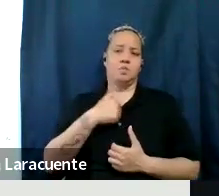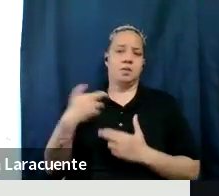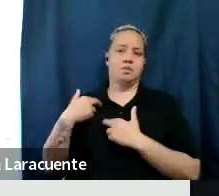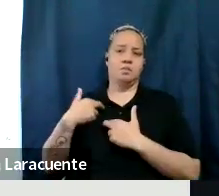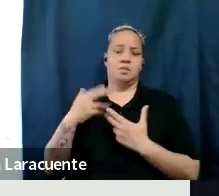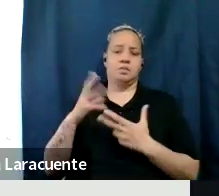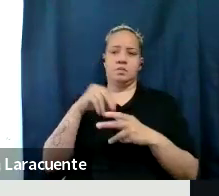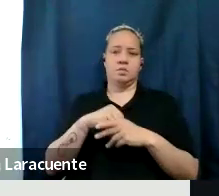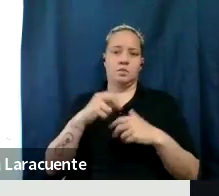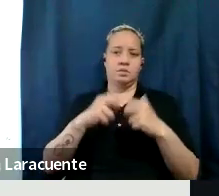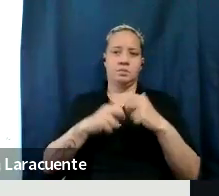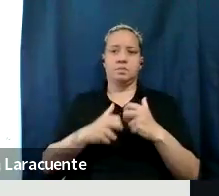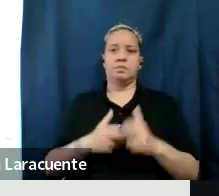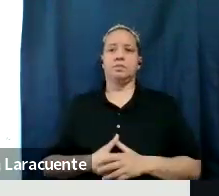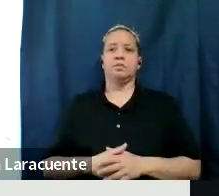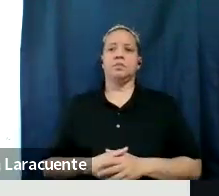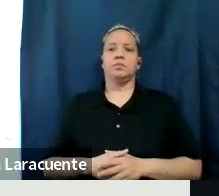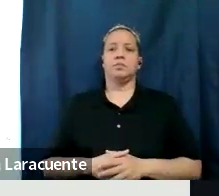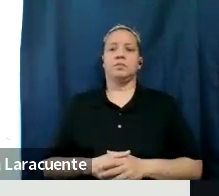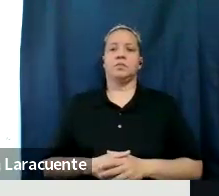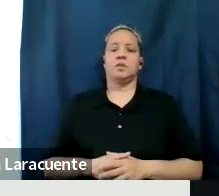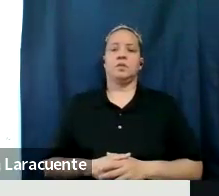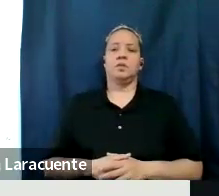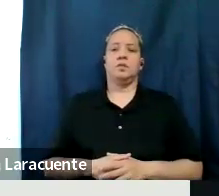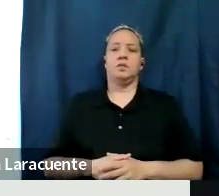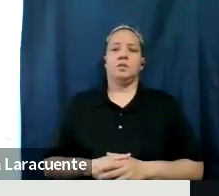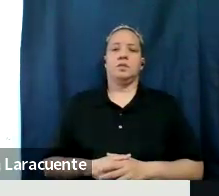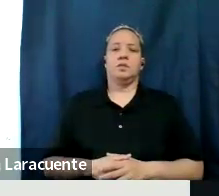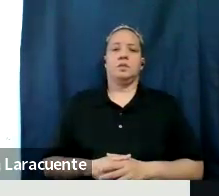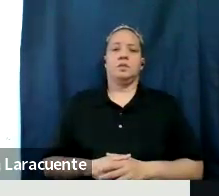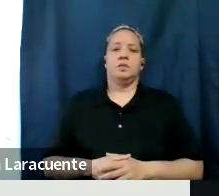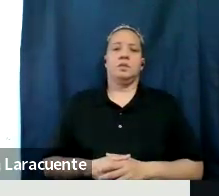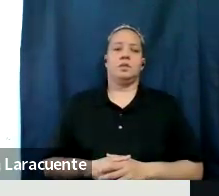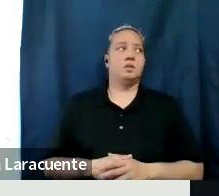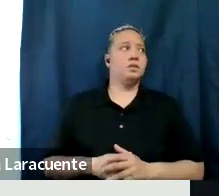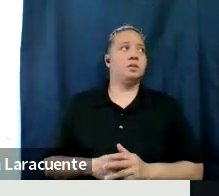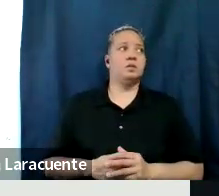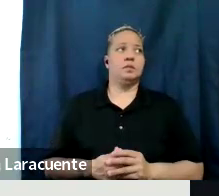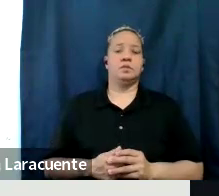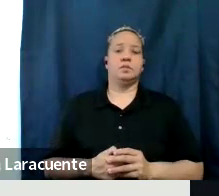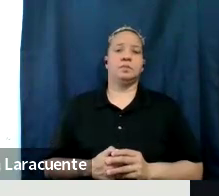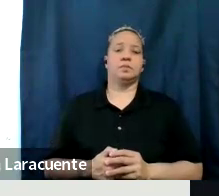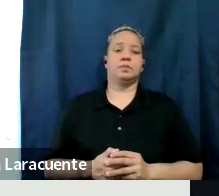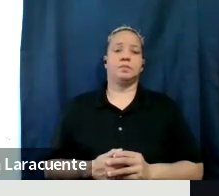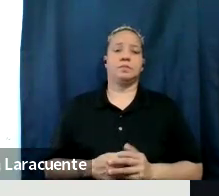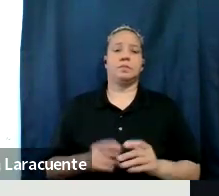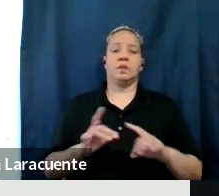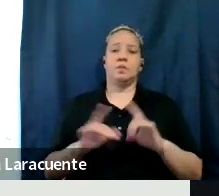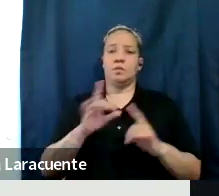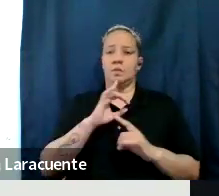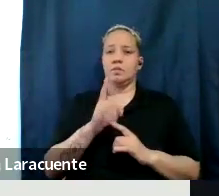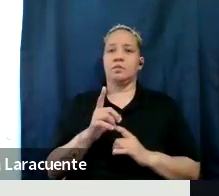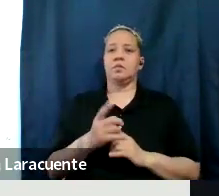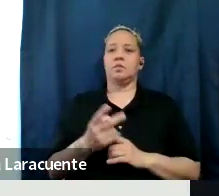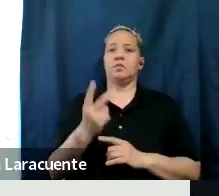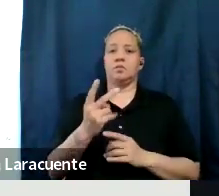ese berenjenal, en ese jardín, en ese intrincado jardín, pero lo cierto y verdad es que son dos